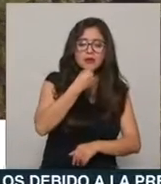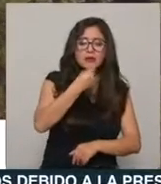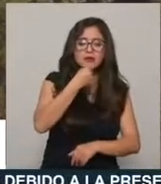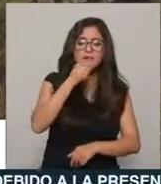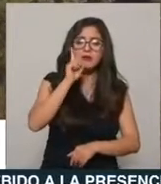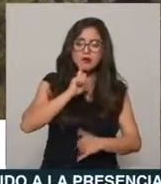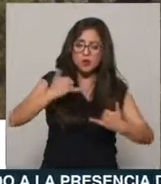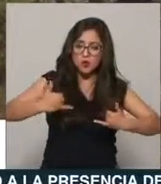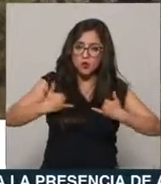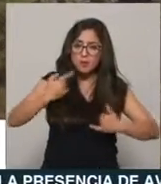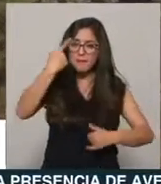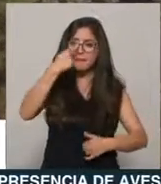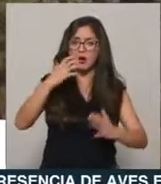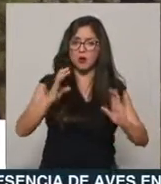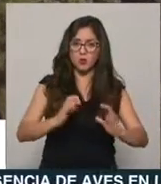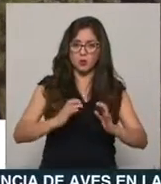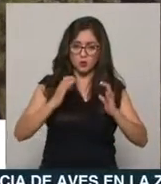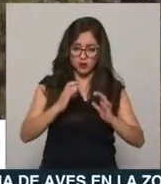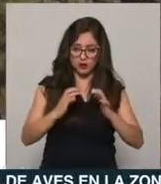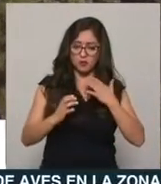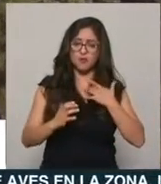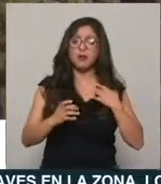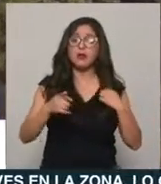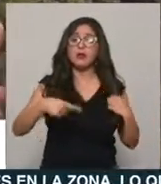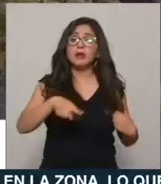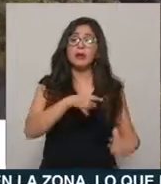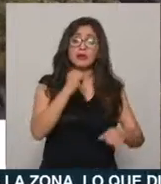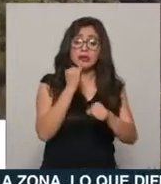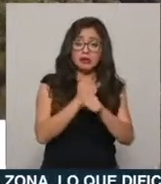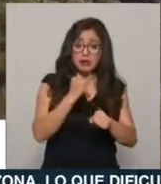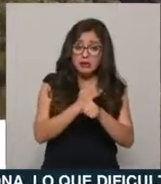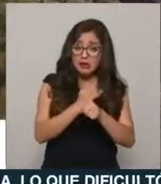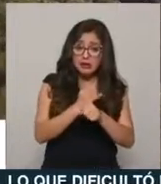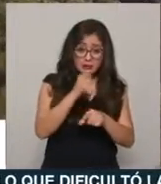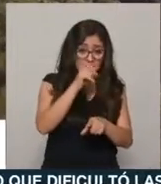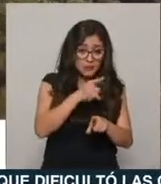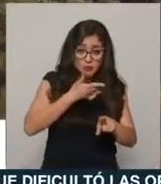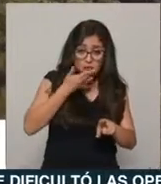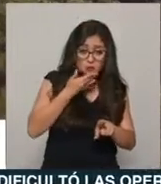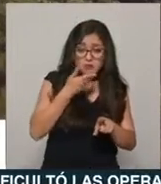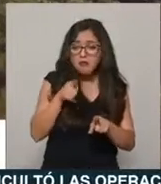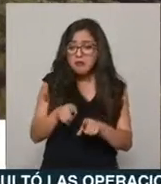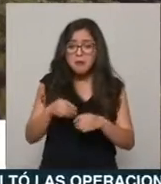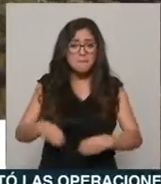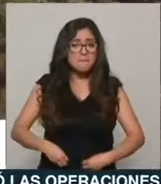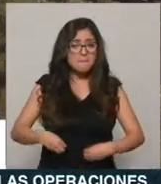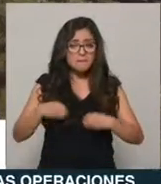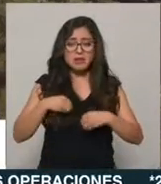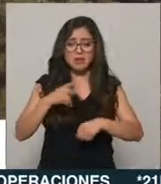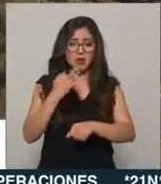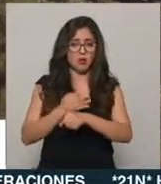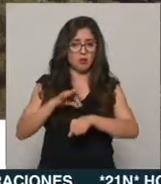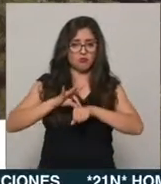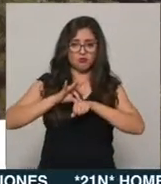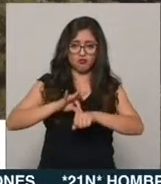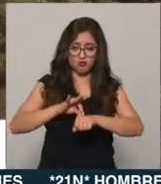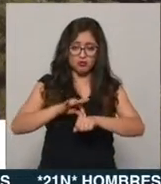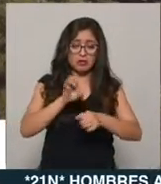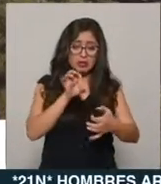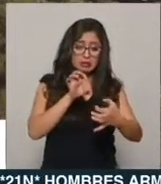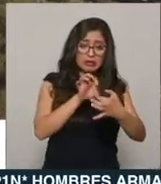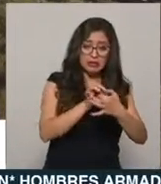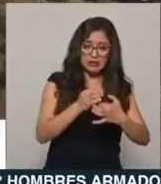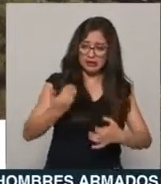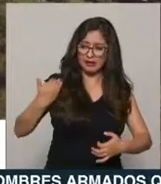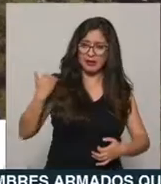a tener cuidado. O sea, la dinámica del Internet es igual que la vida real, es una extensión. Ya hace tiempo, más o menos 4 años,